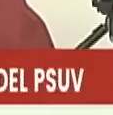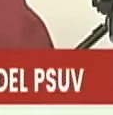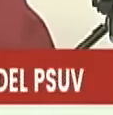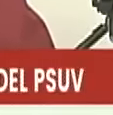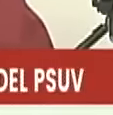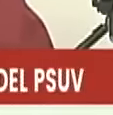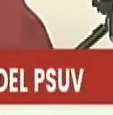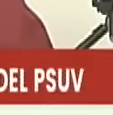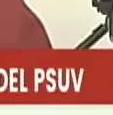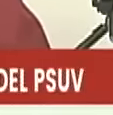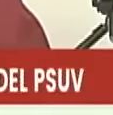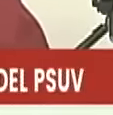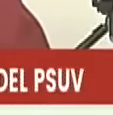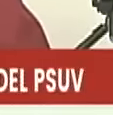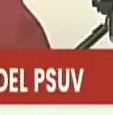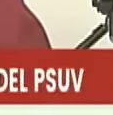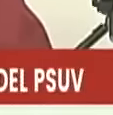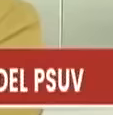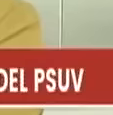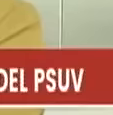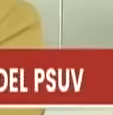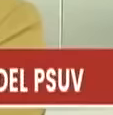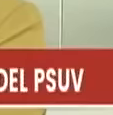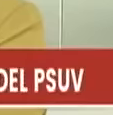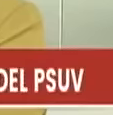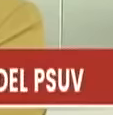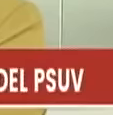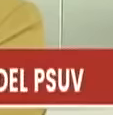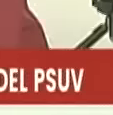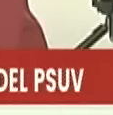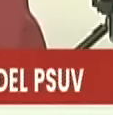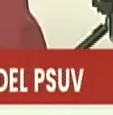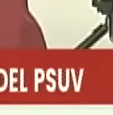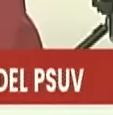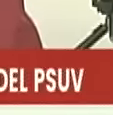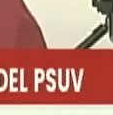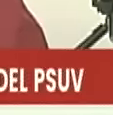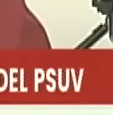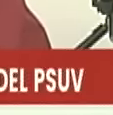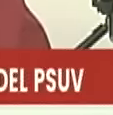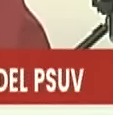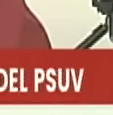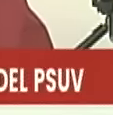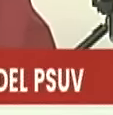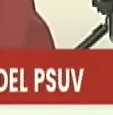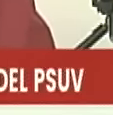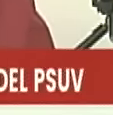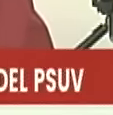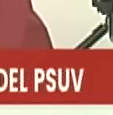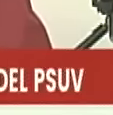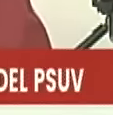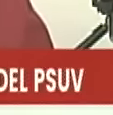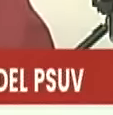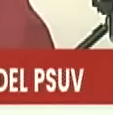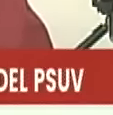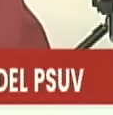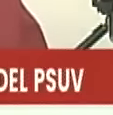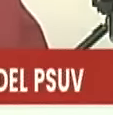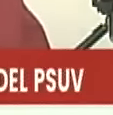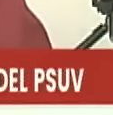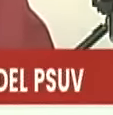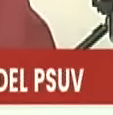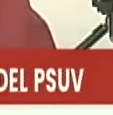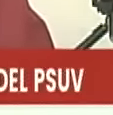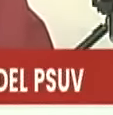Cuál es la escuela de ese patrucco que tú estás hablando es la escuela de los gringos ag gente de los gringos desde